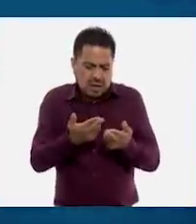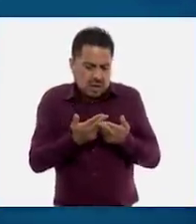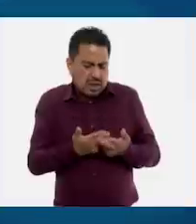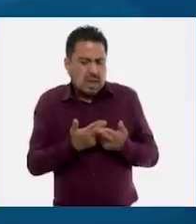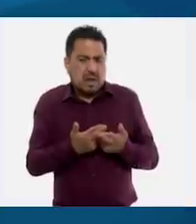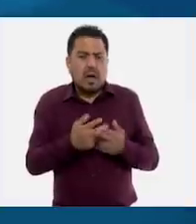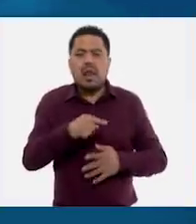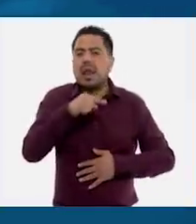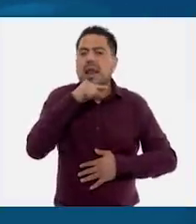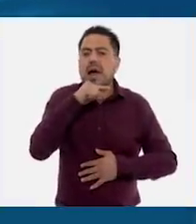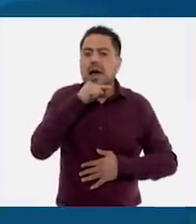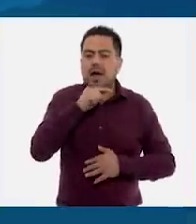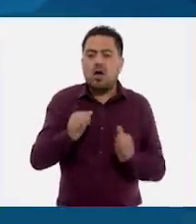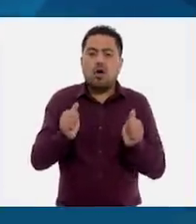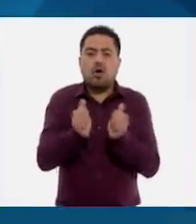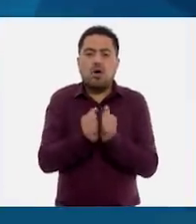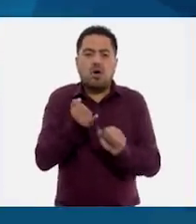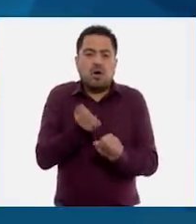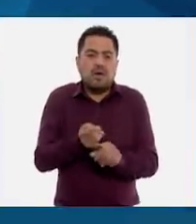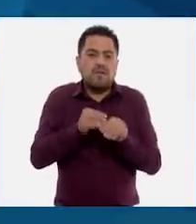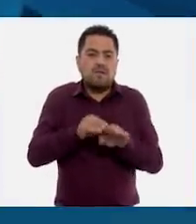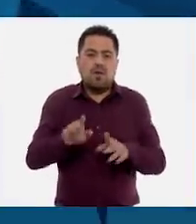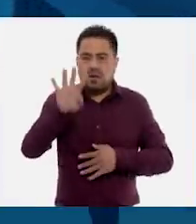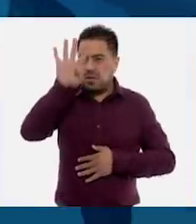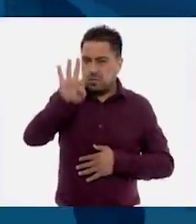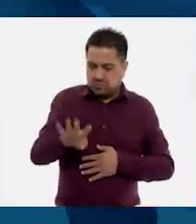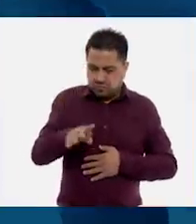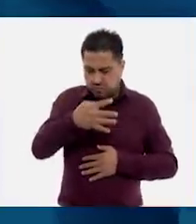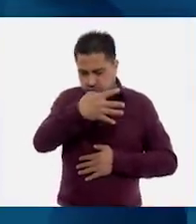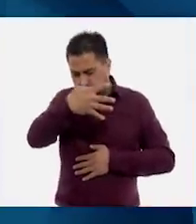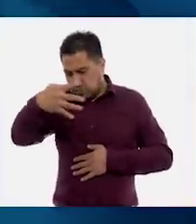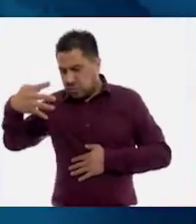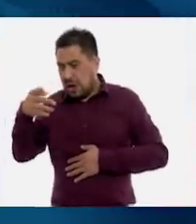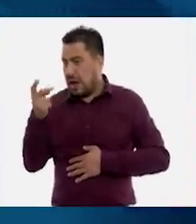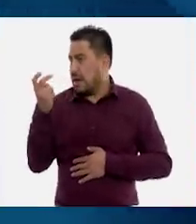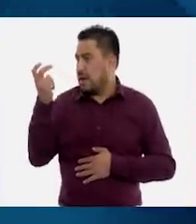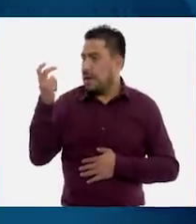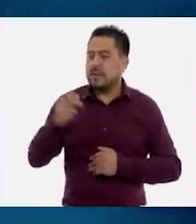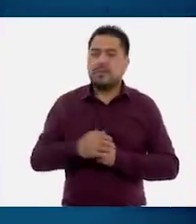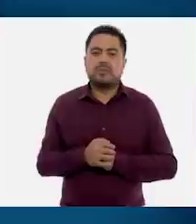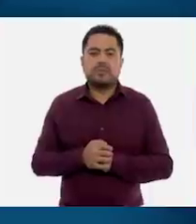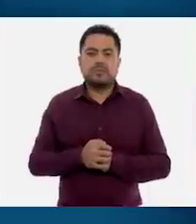de lápices con la información que tenemos en esta tabla?